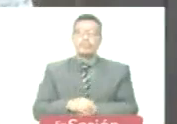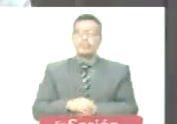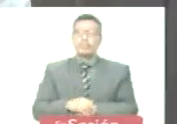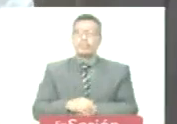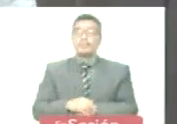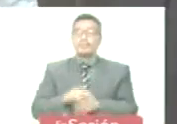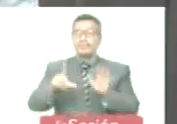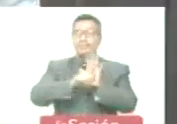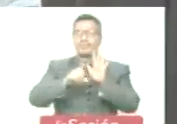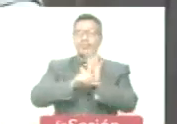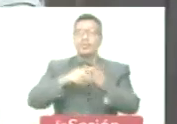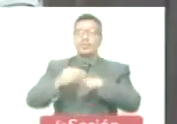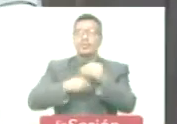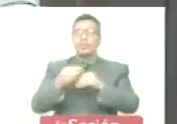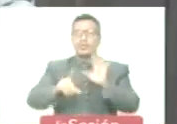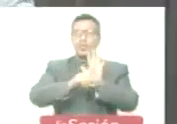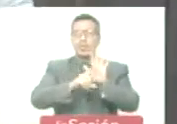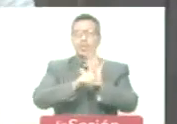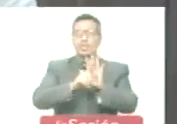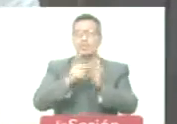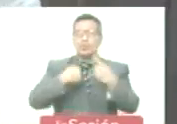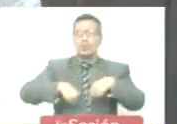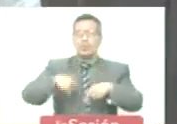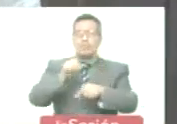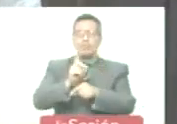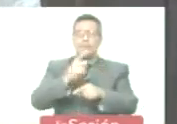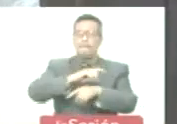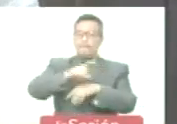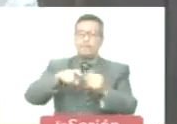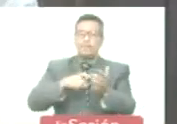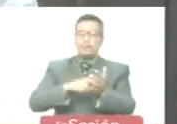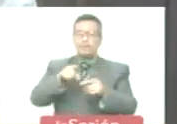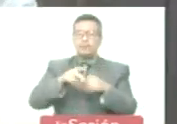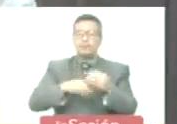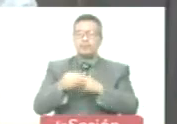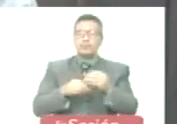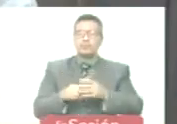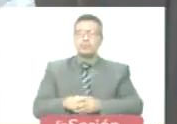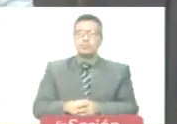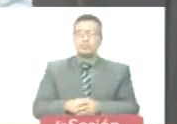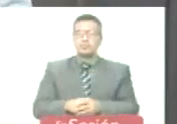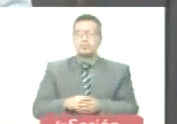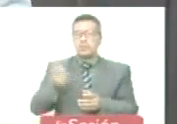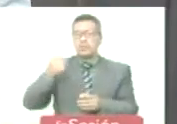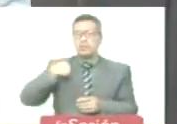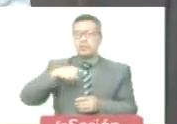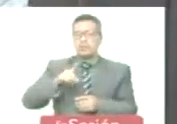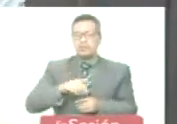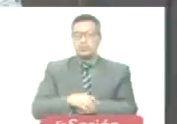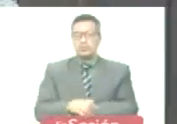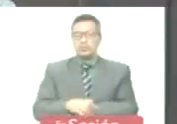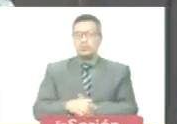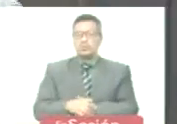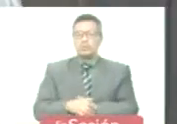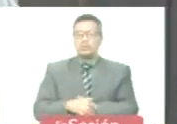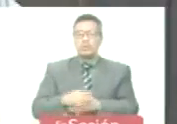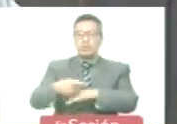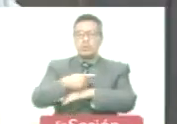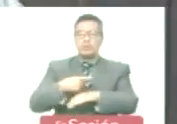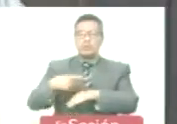La ley debería ser una ley que salga por unanimidad. Y para eso debemos